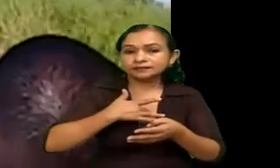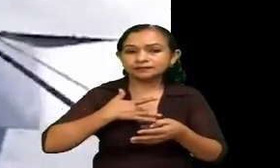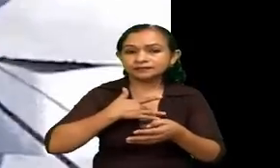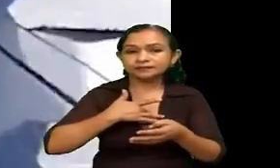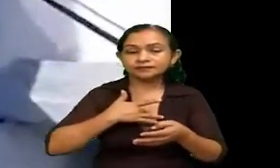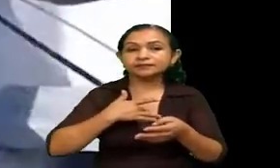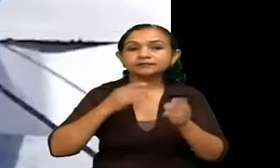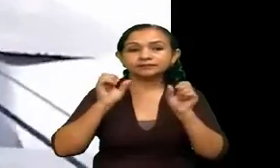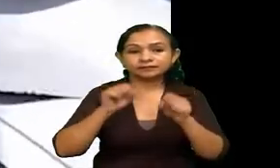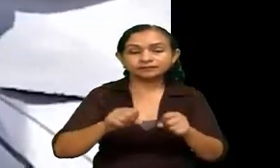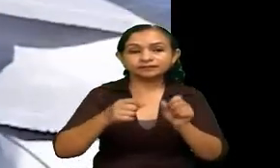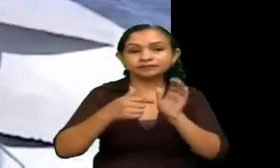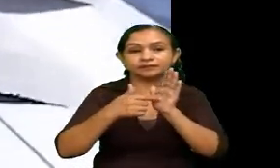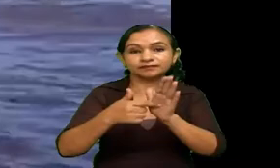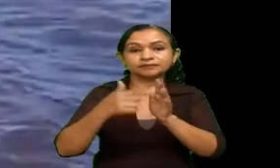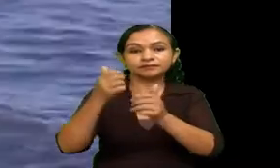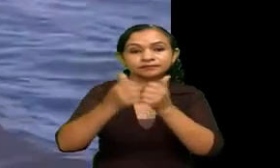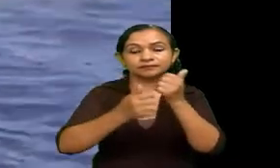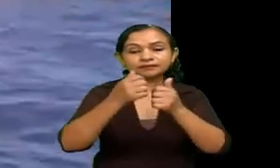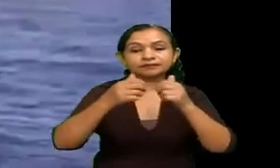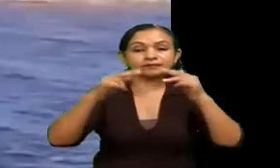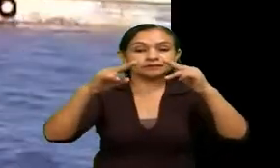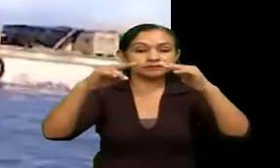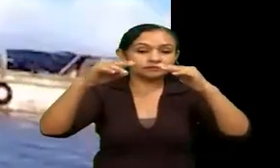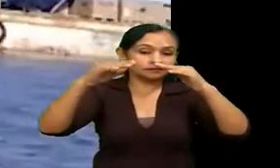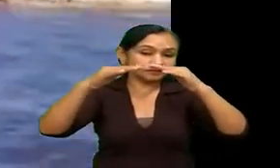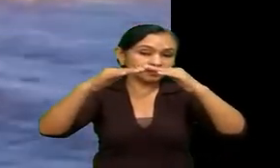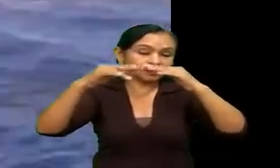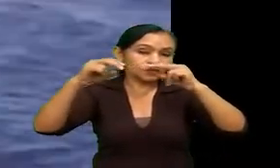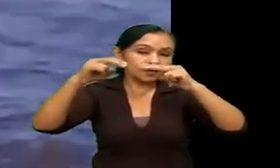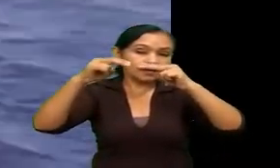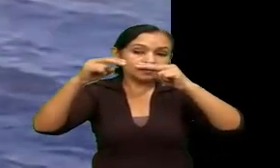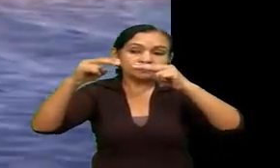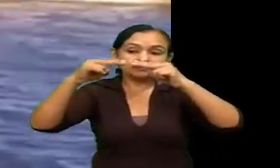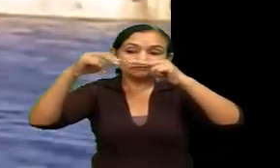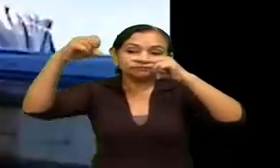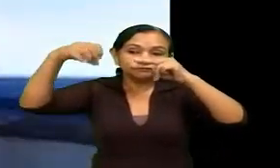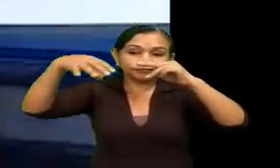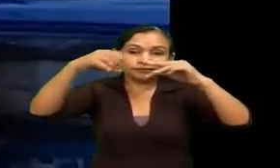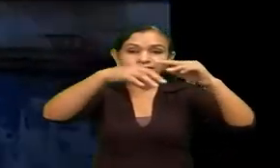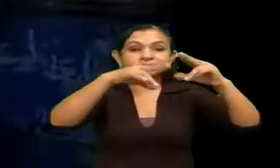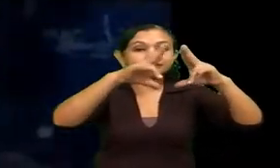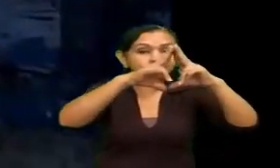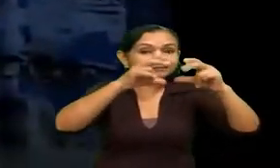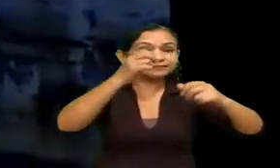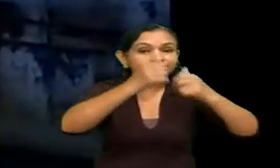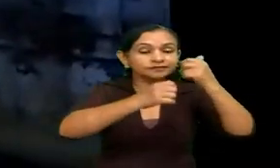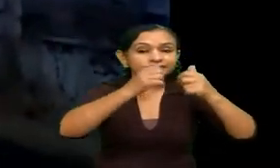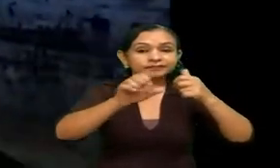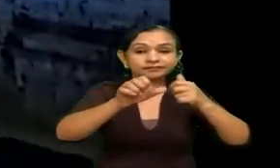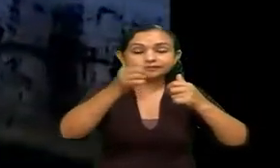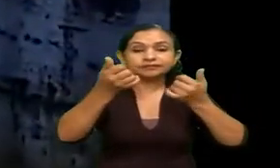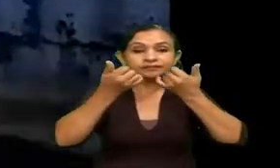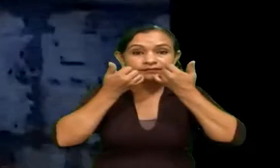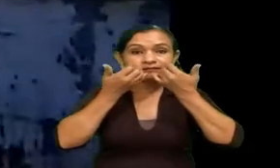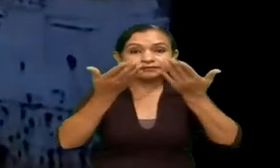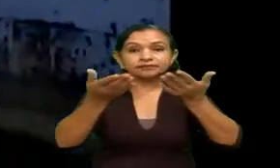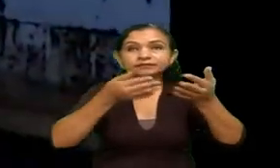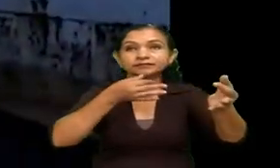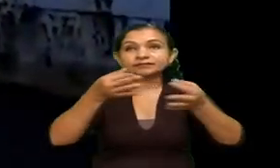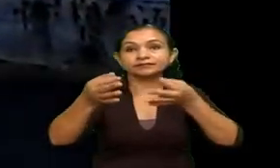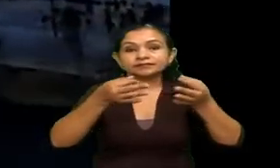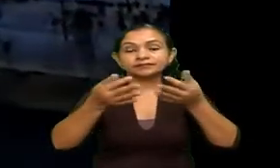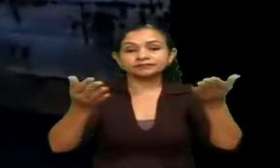para resolver la crisis energética de nuestro país. Pero la otra información que me mencionaba, ¿verdad? Sí, sí.